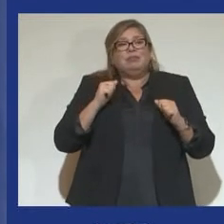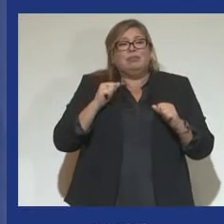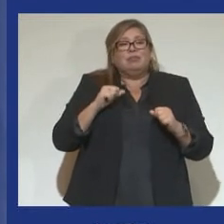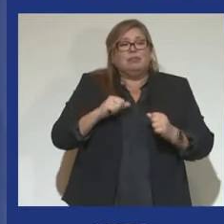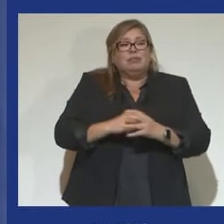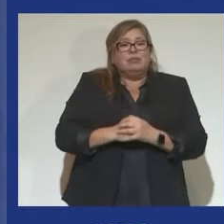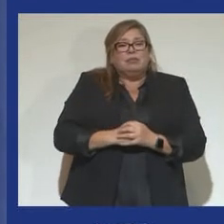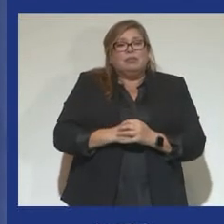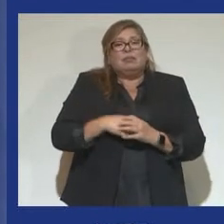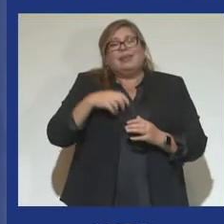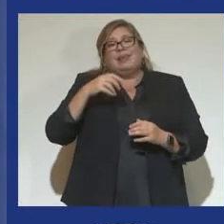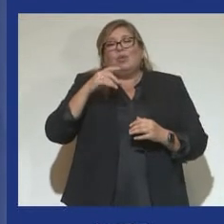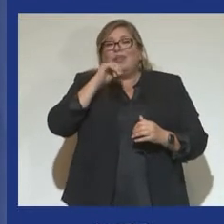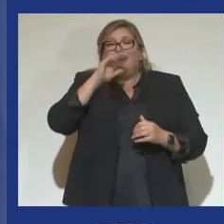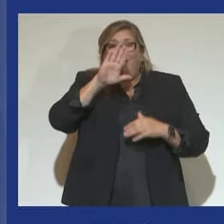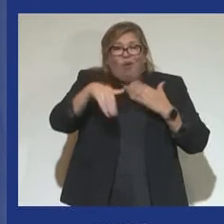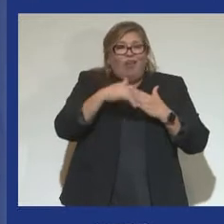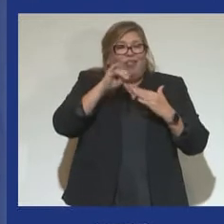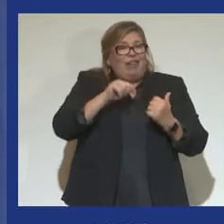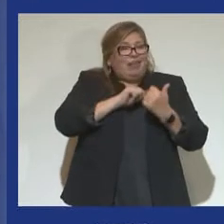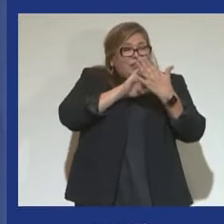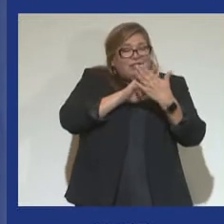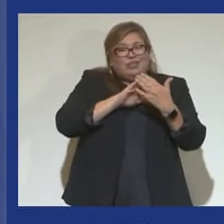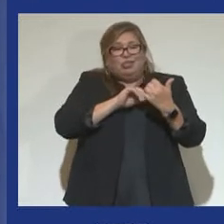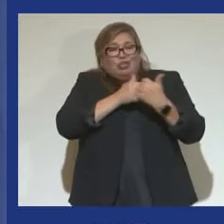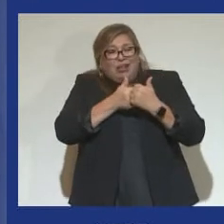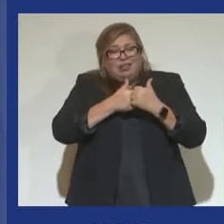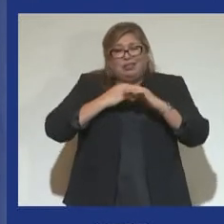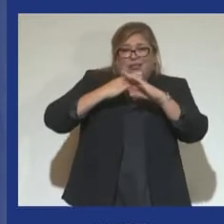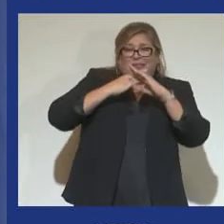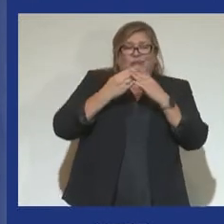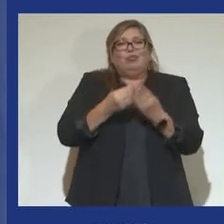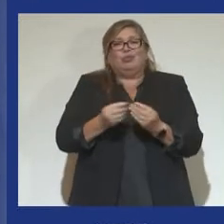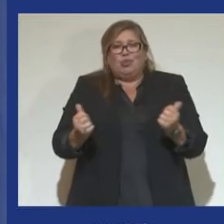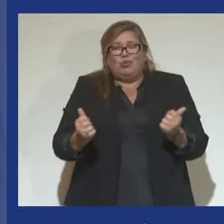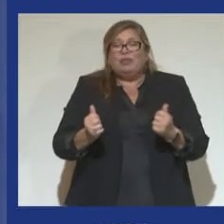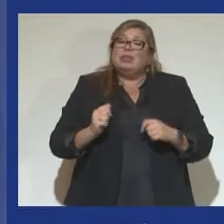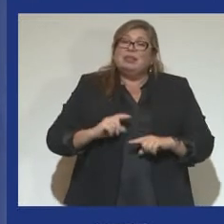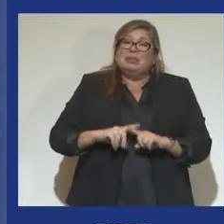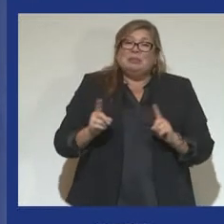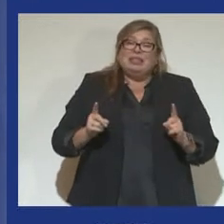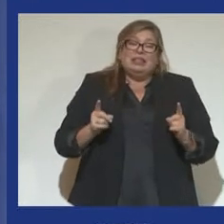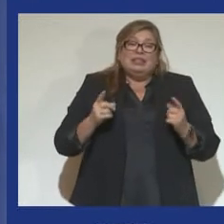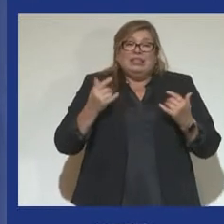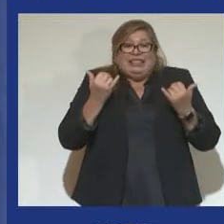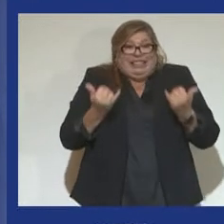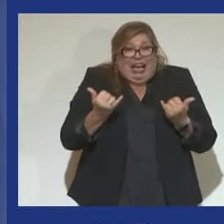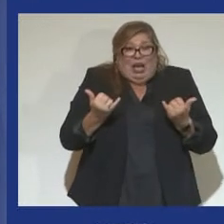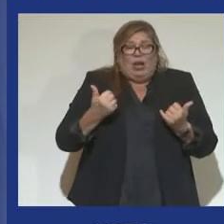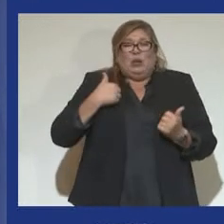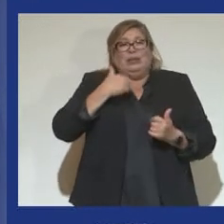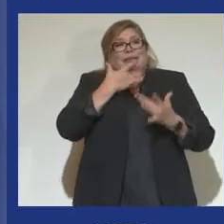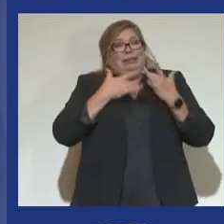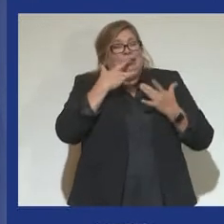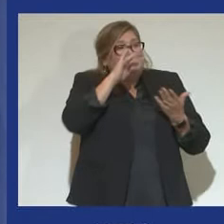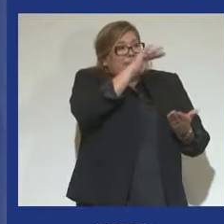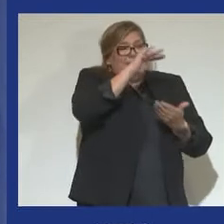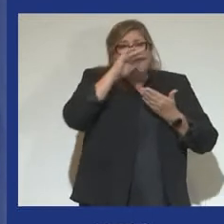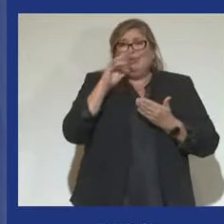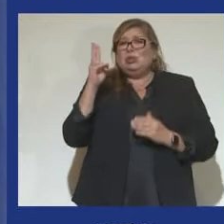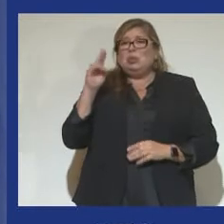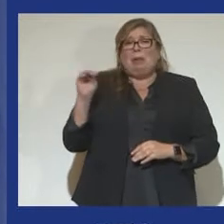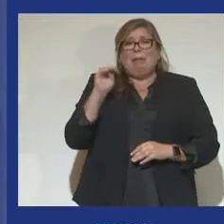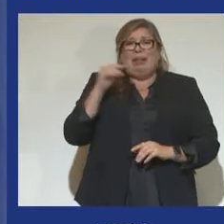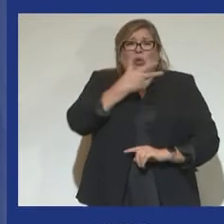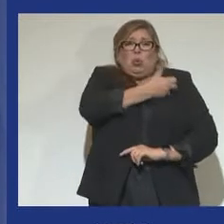para entonces con los impedimentos y retos logísticos pero en este momento estamos en un punto de escasez